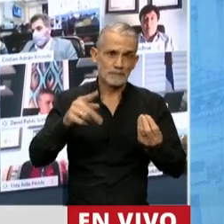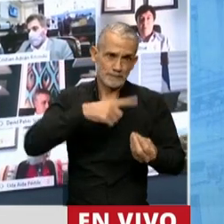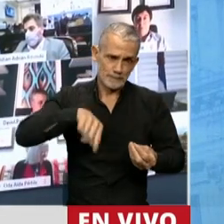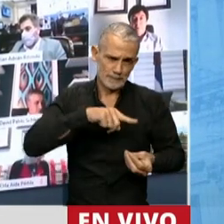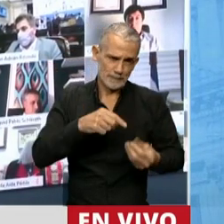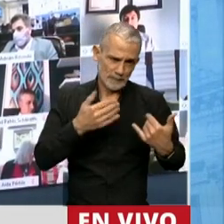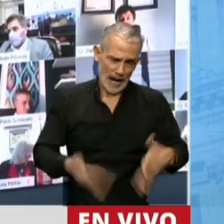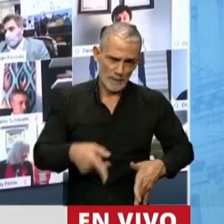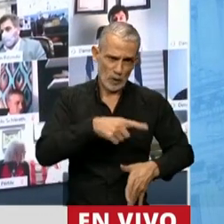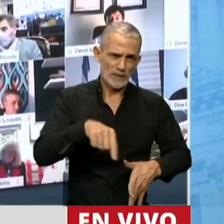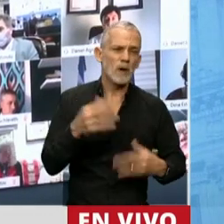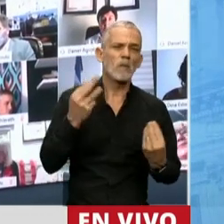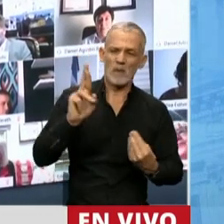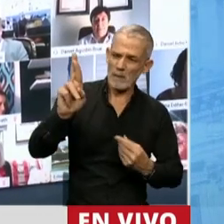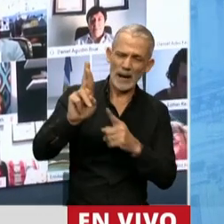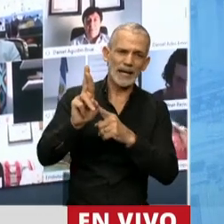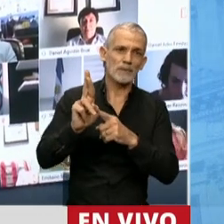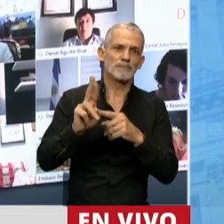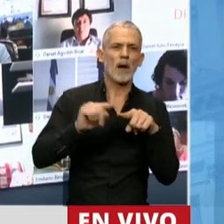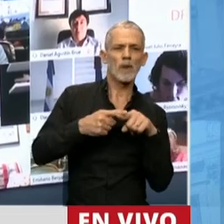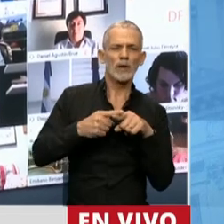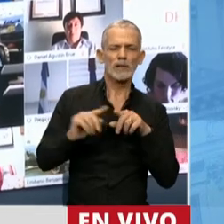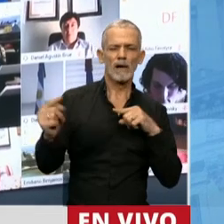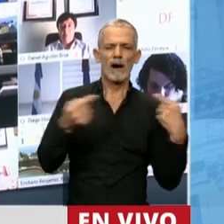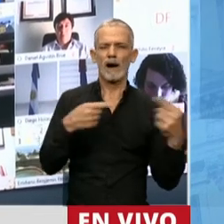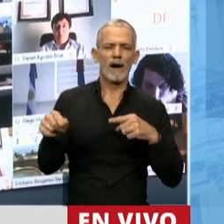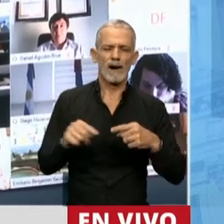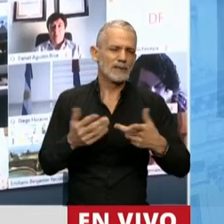para llevar adelante debates políticos.